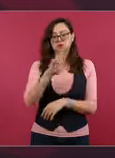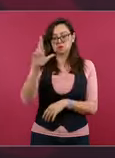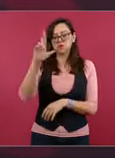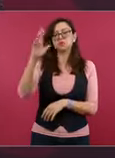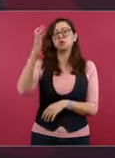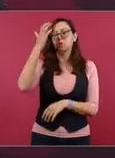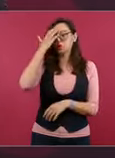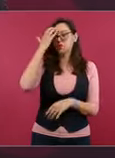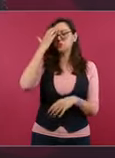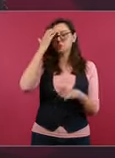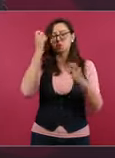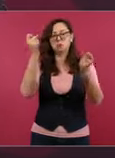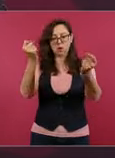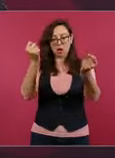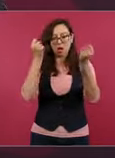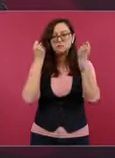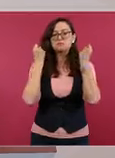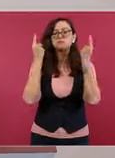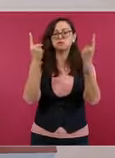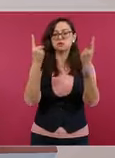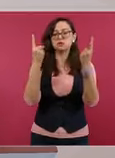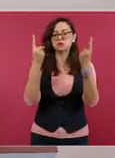únicos